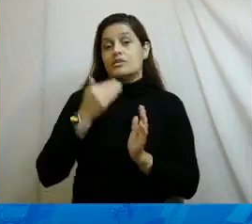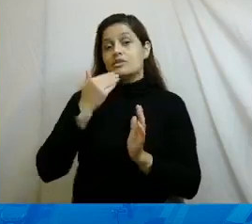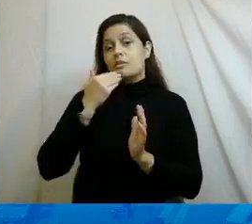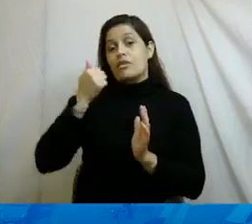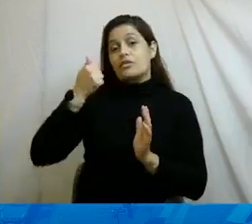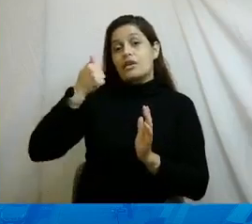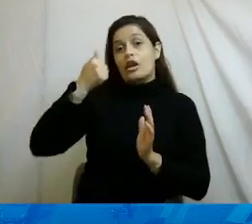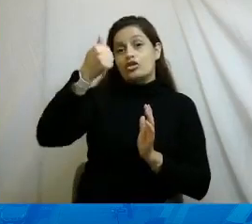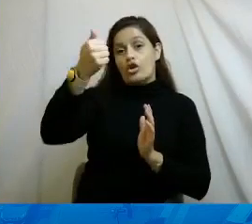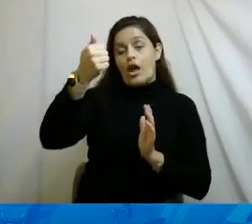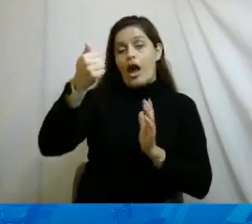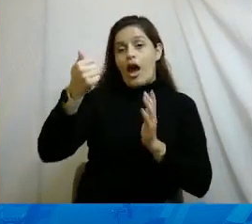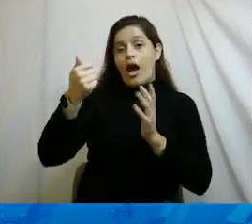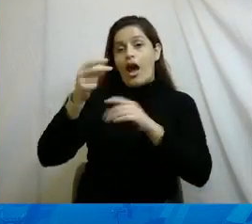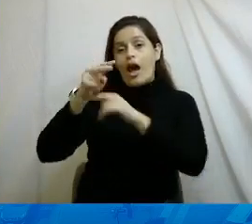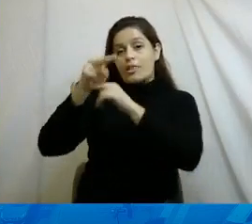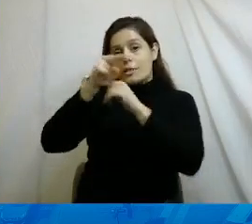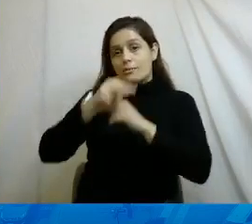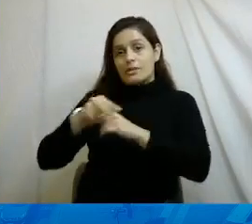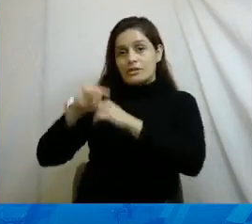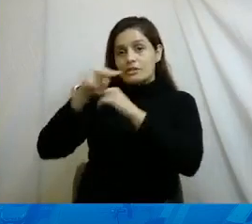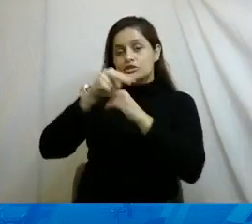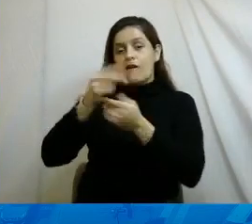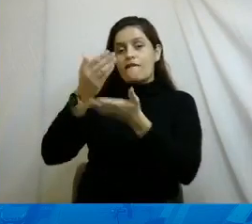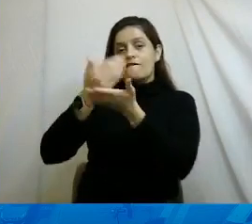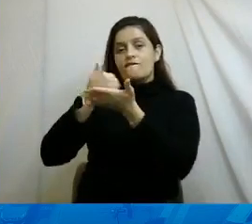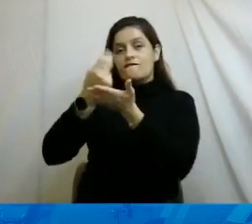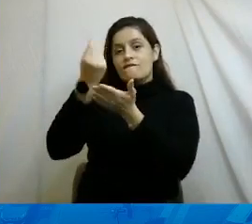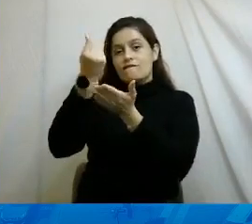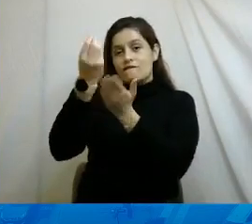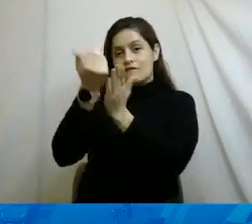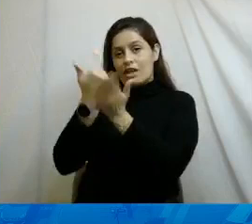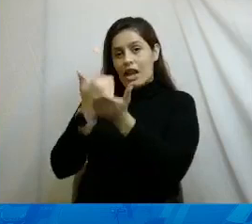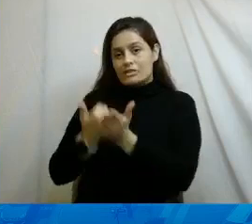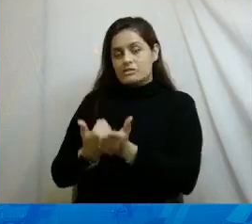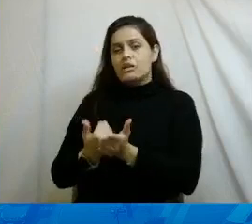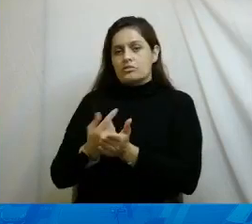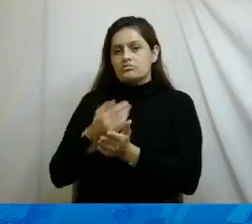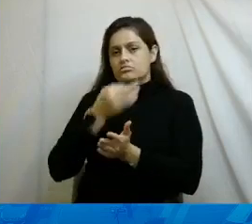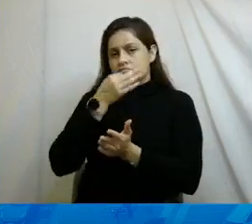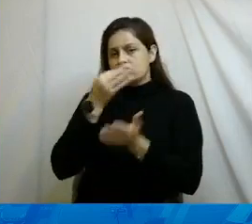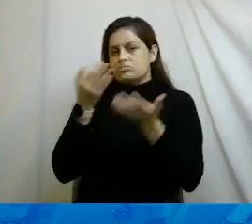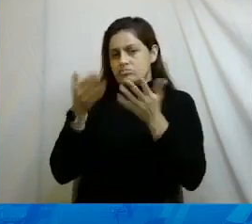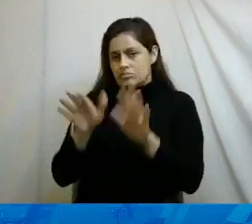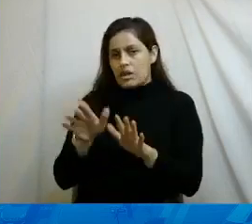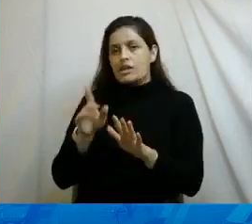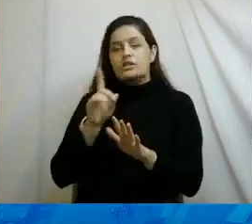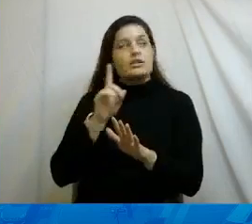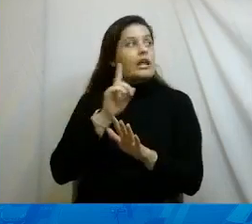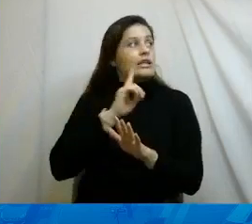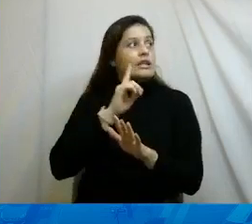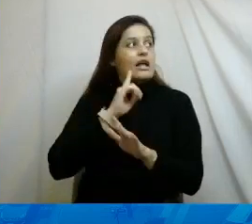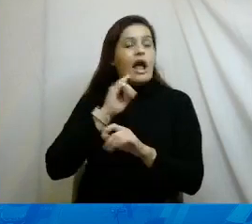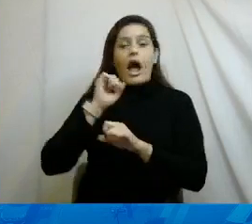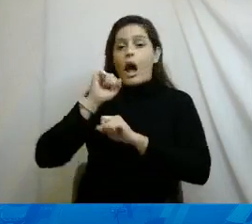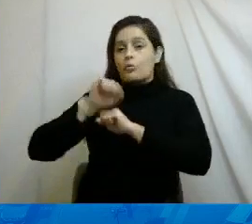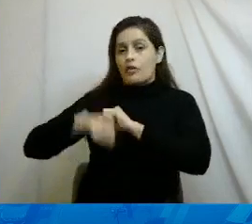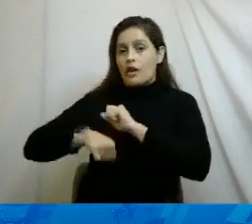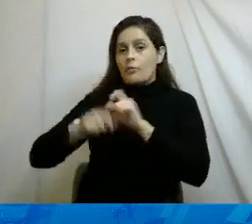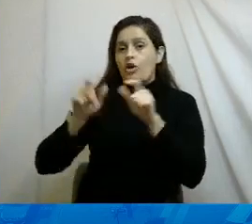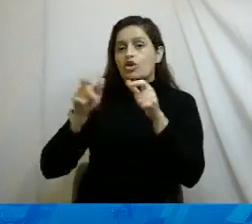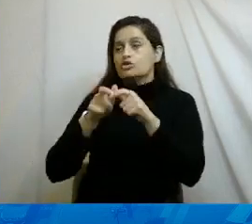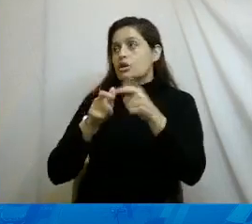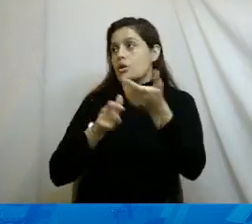pasado, también hizo la explicación respectiva. Hay otro monto, que son cerca de 500 millones, que también lo aprobamos en el consejo